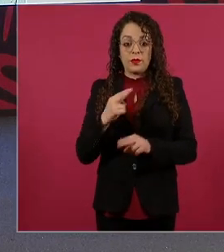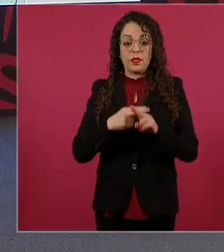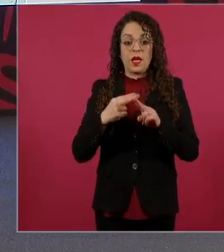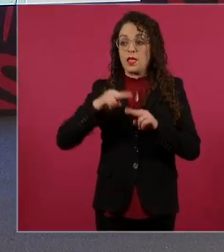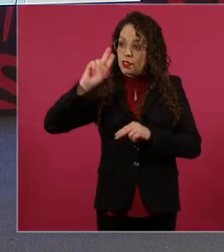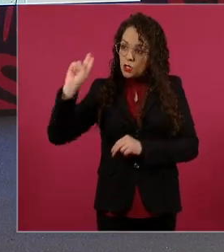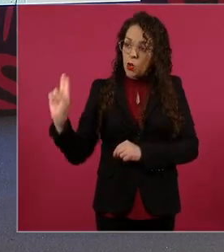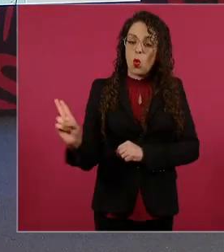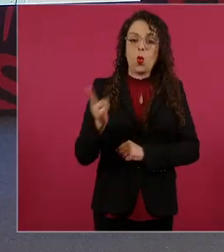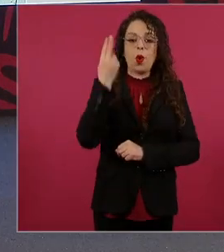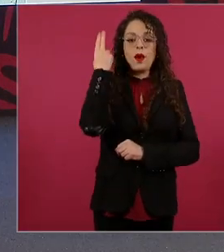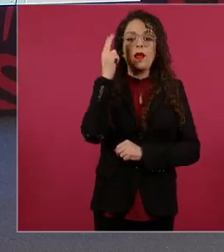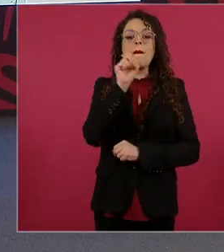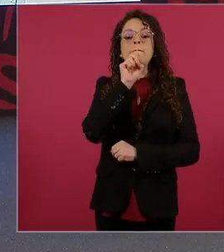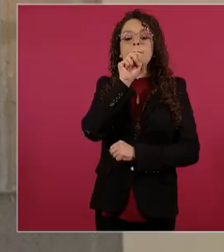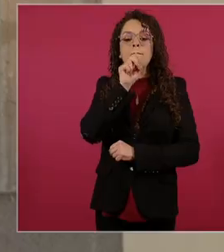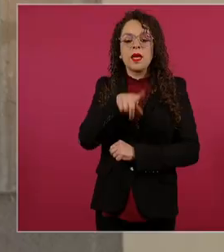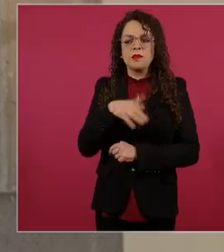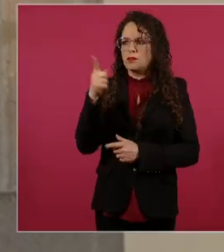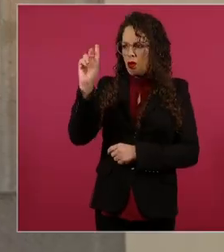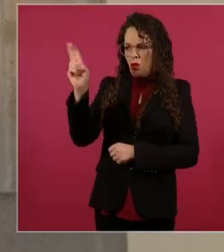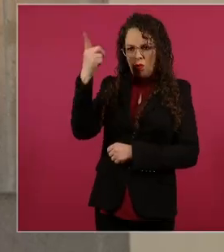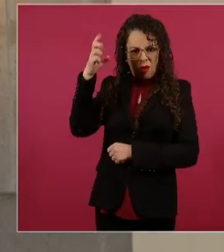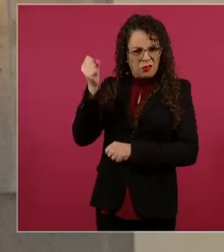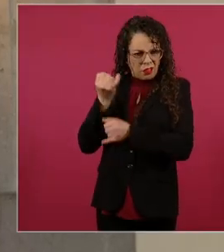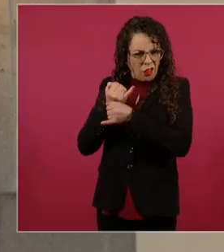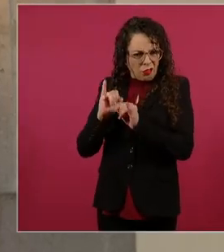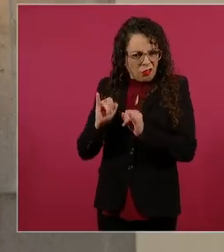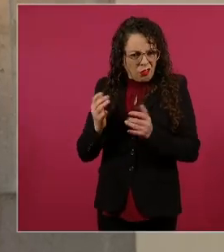también que es autónoma la universidad